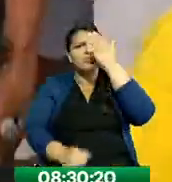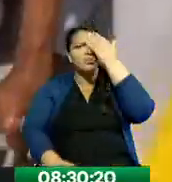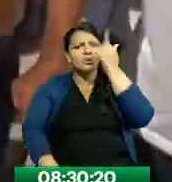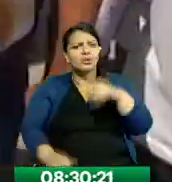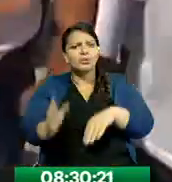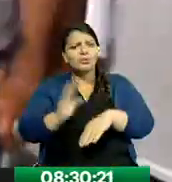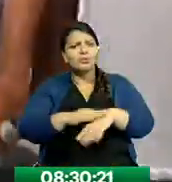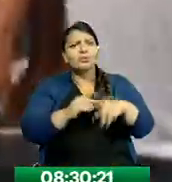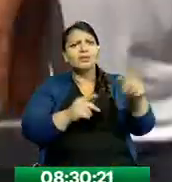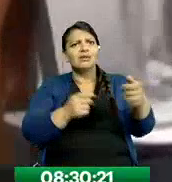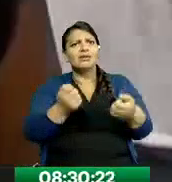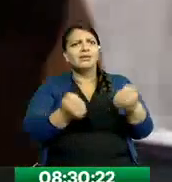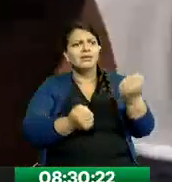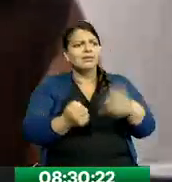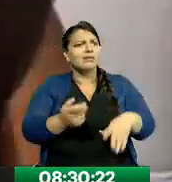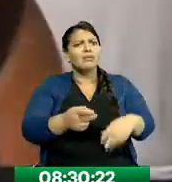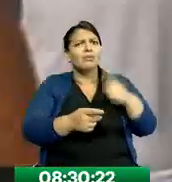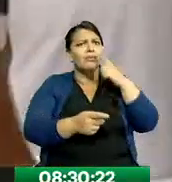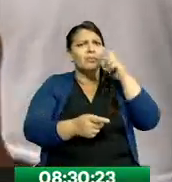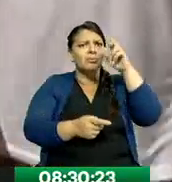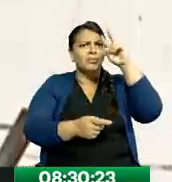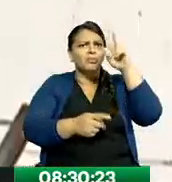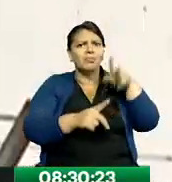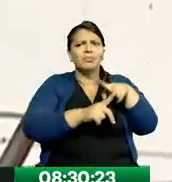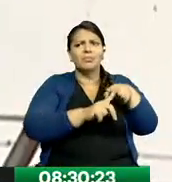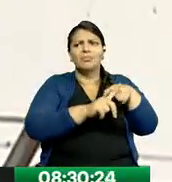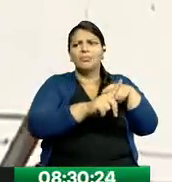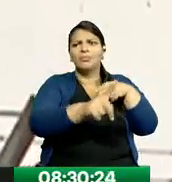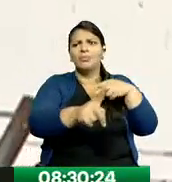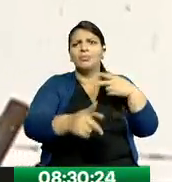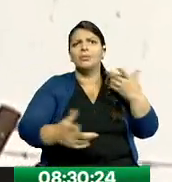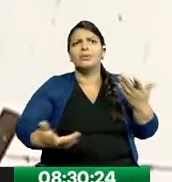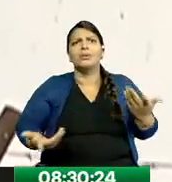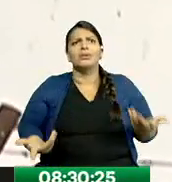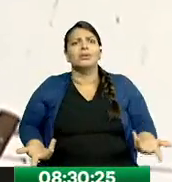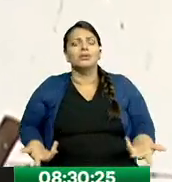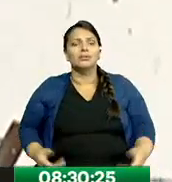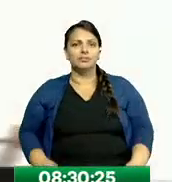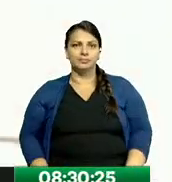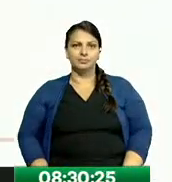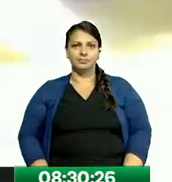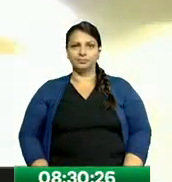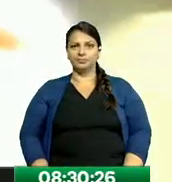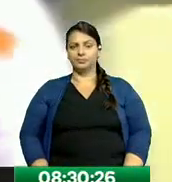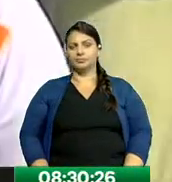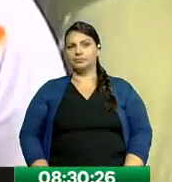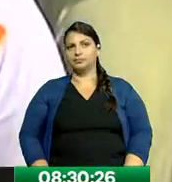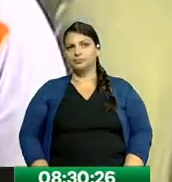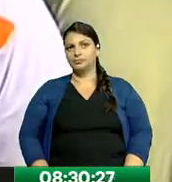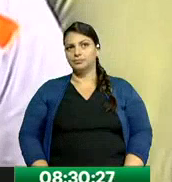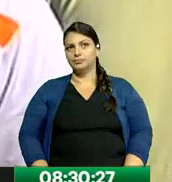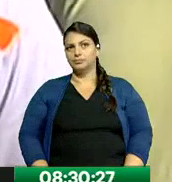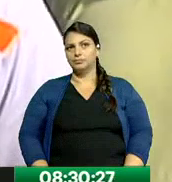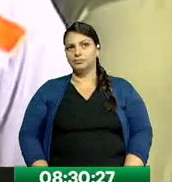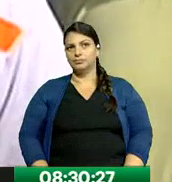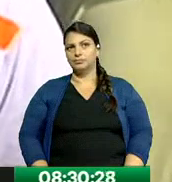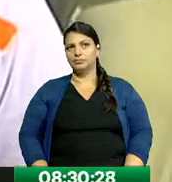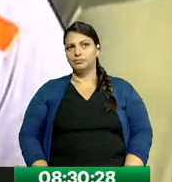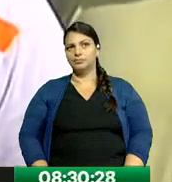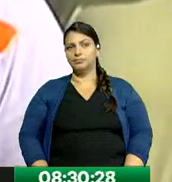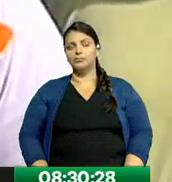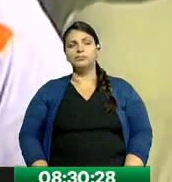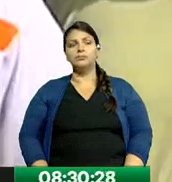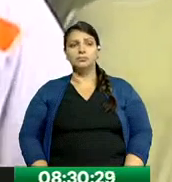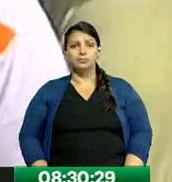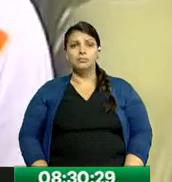los familiares informaron que continúa internado y no tienen muchas opciones. Porque ellos en ningún momento han dado la cara, como